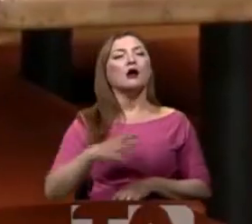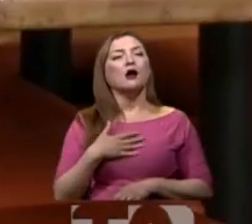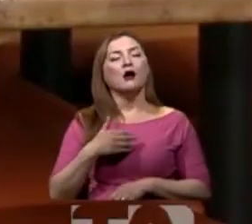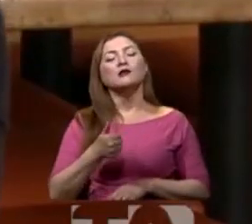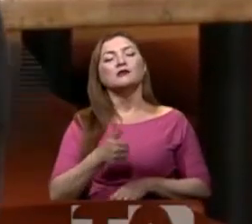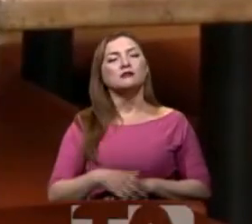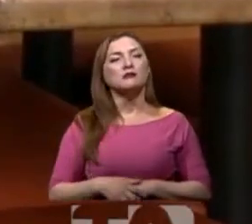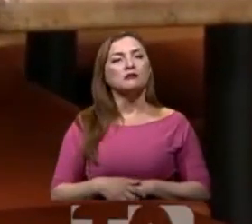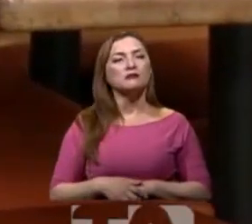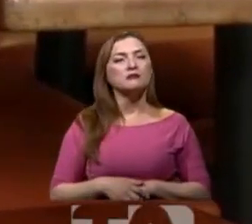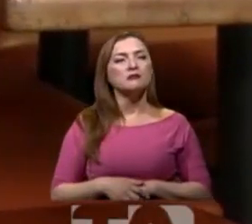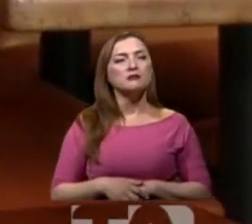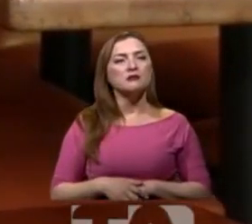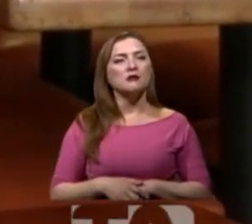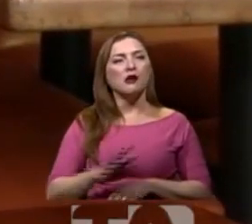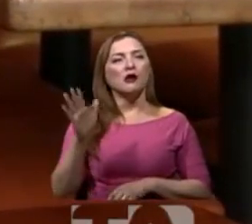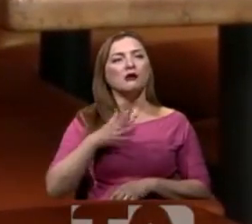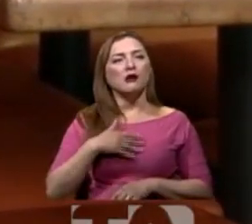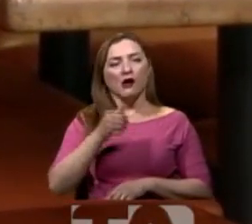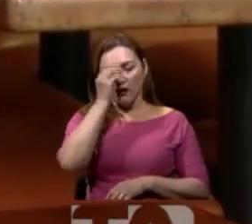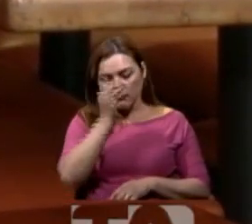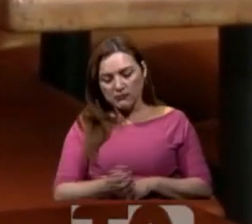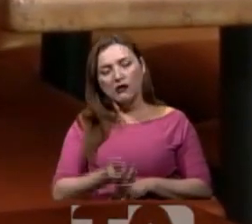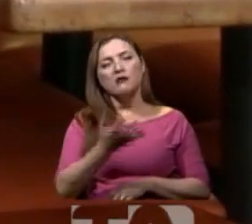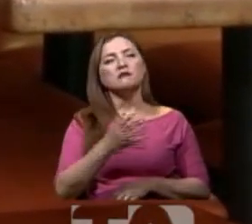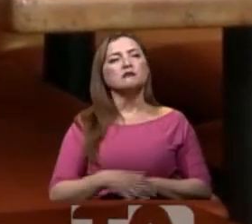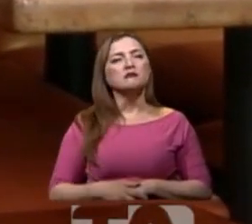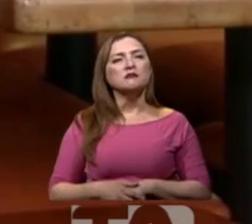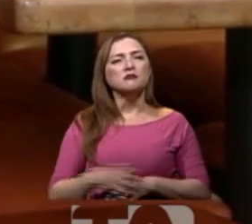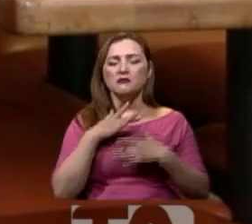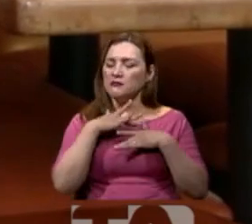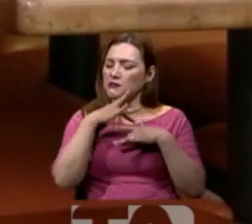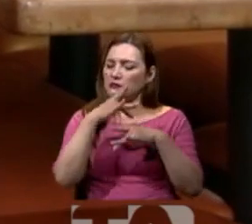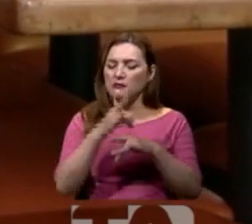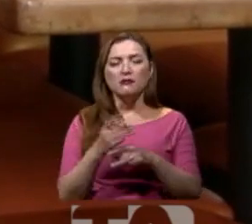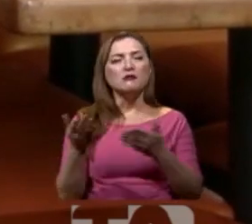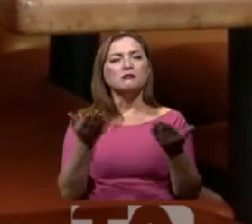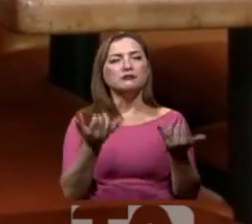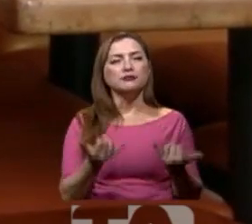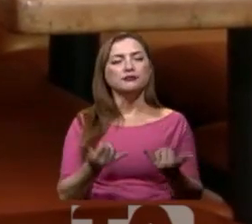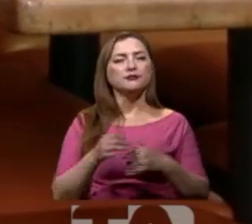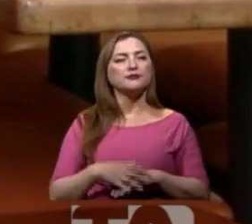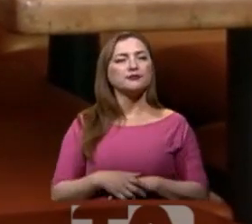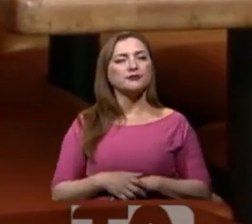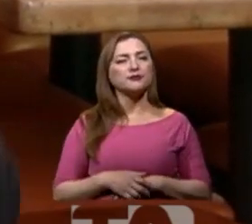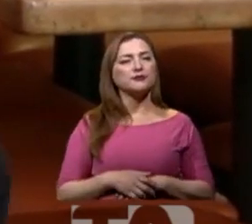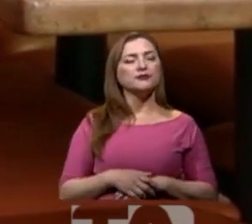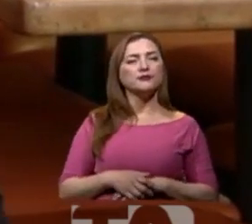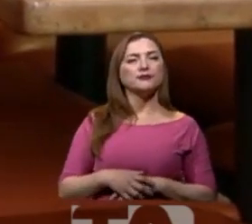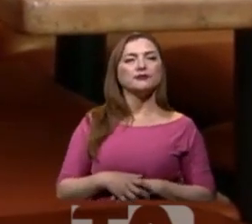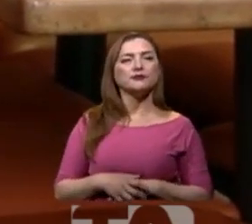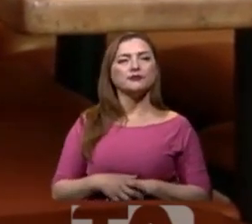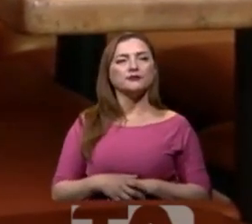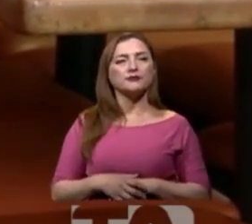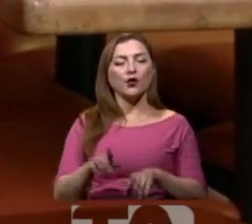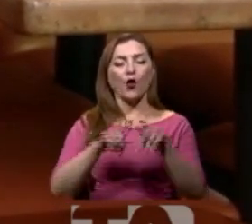estás? Hola, ¿cómo están? Buenos días, la verdad, encantada de estar aquí. Yo creo que debemos hacer un concurso de la mejor